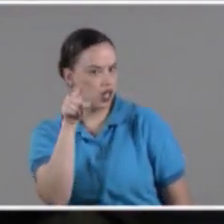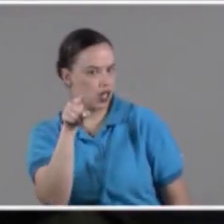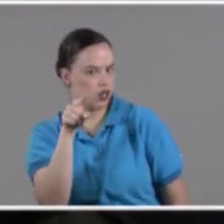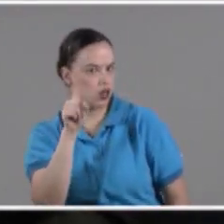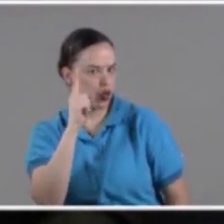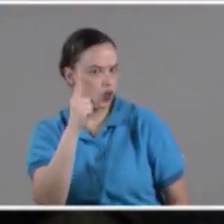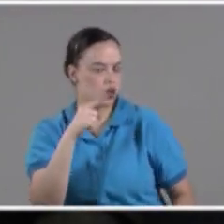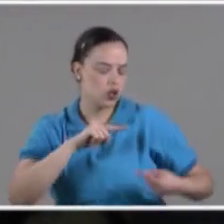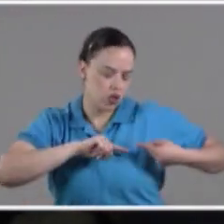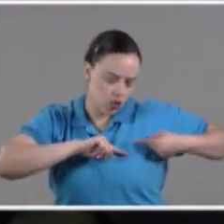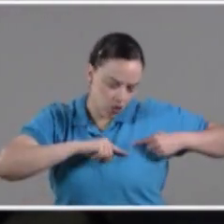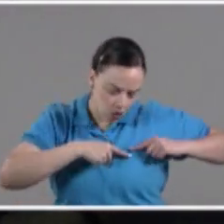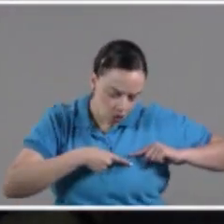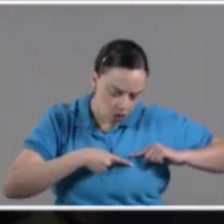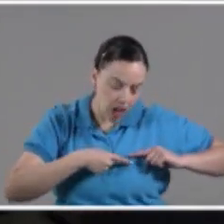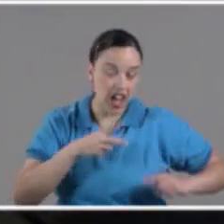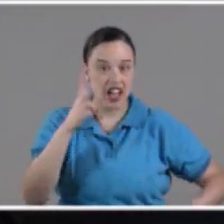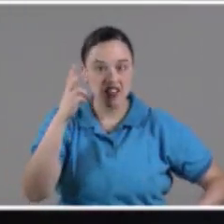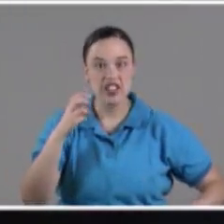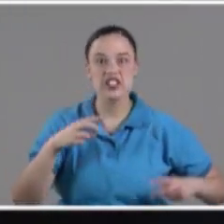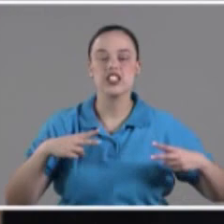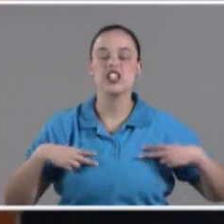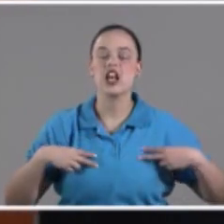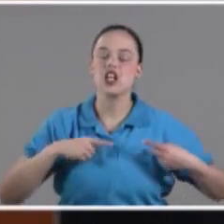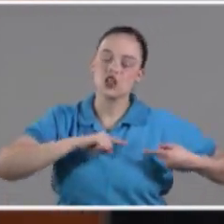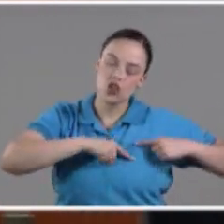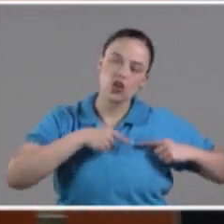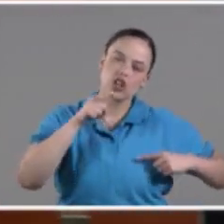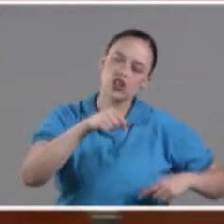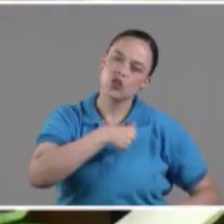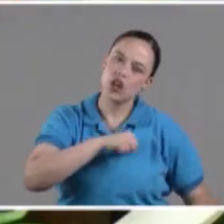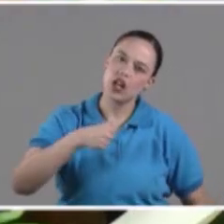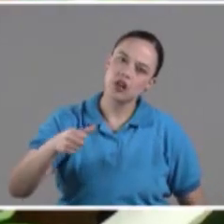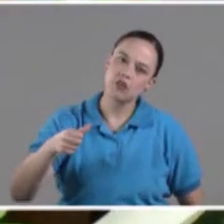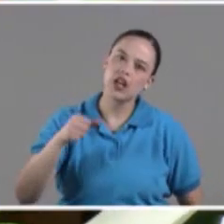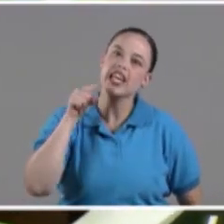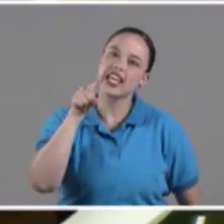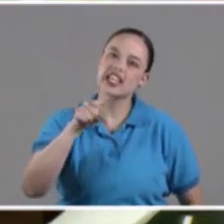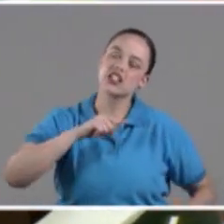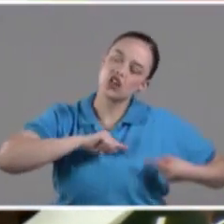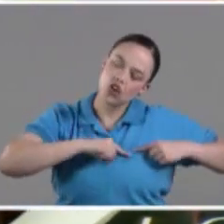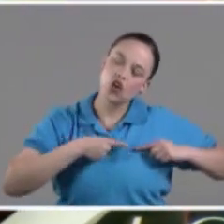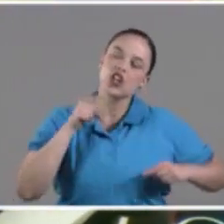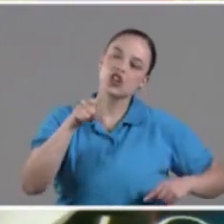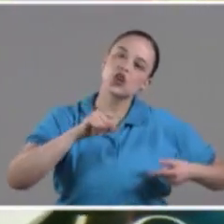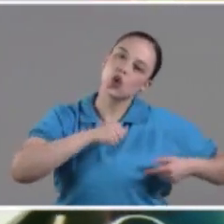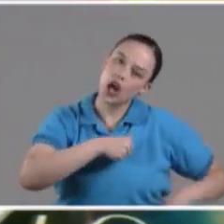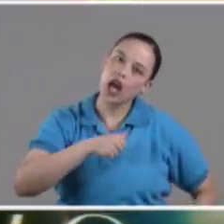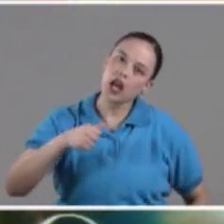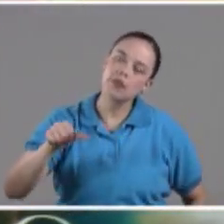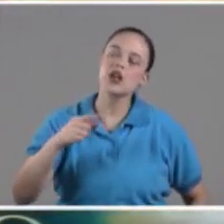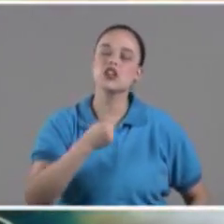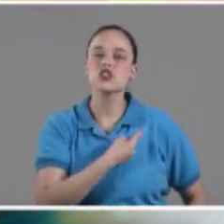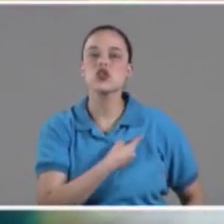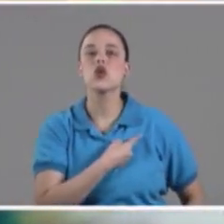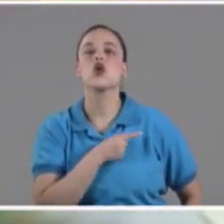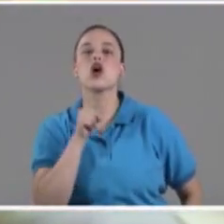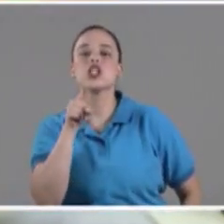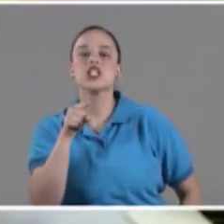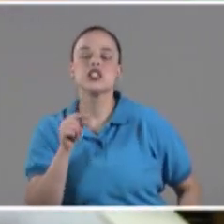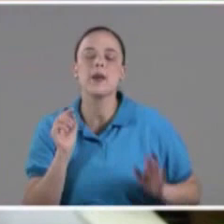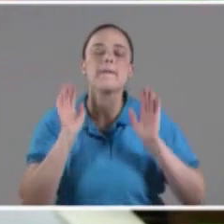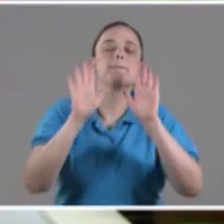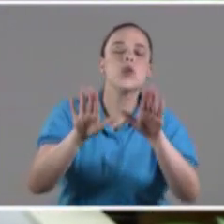dolor a veces hay dolor en tu alma y ese dolor en tu alma Solamente te está